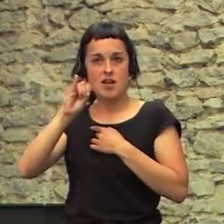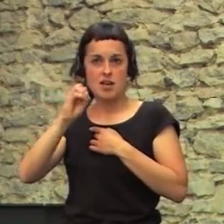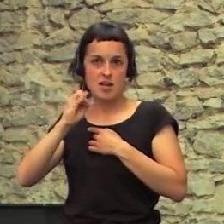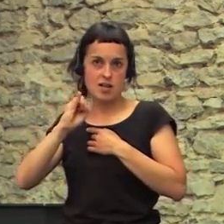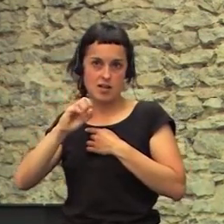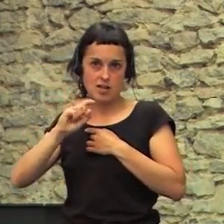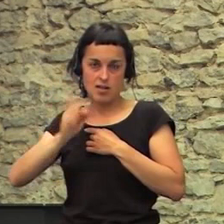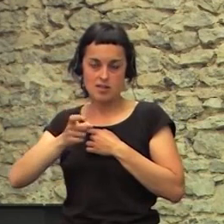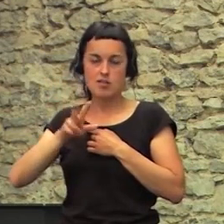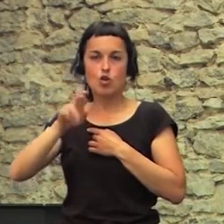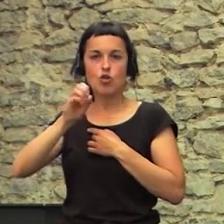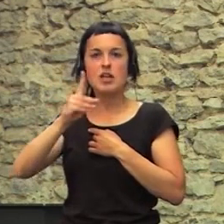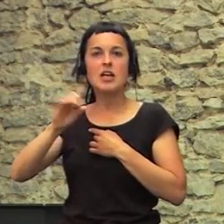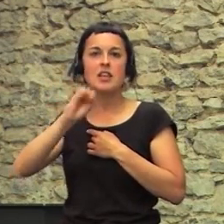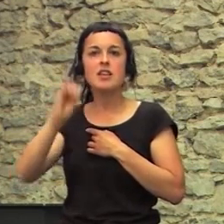Y en esta lectura, pues,